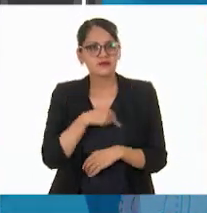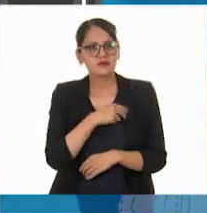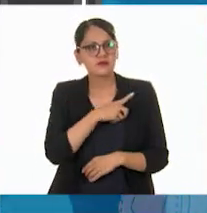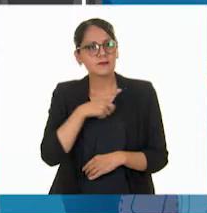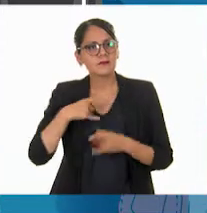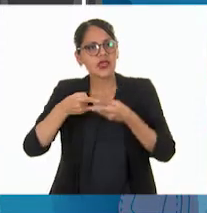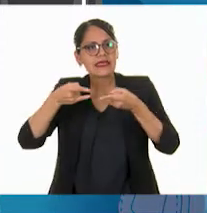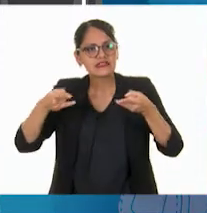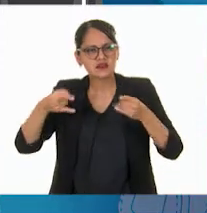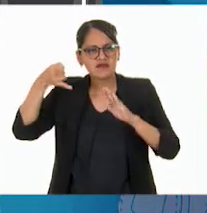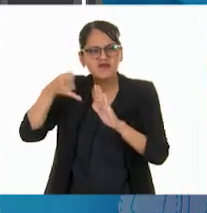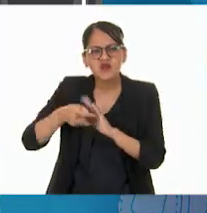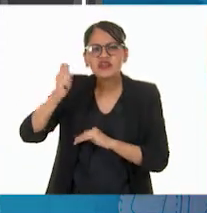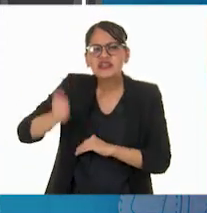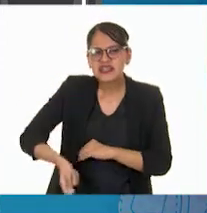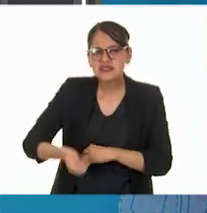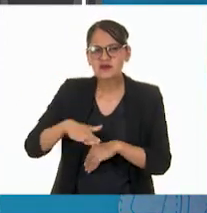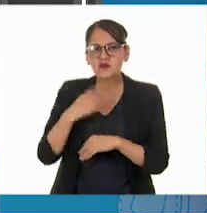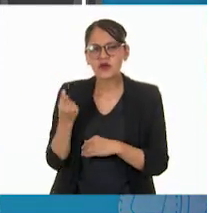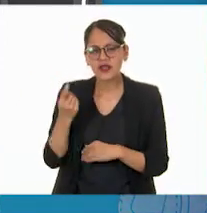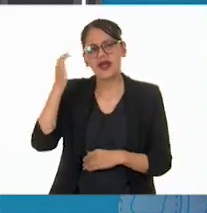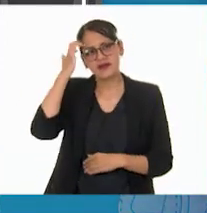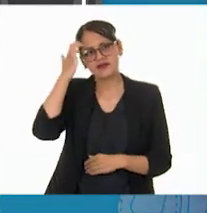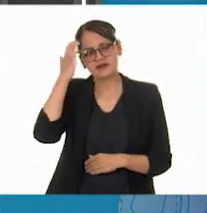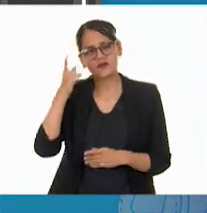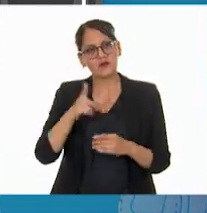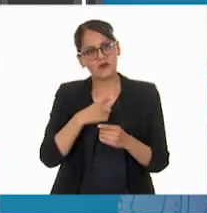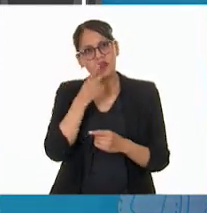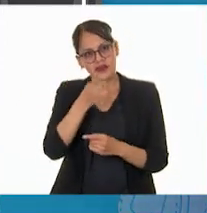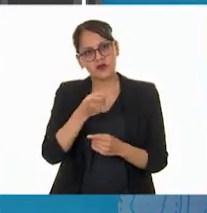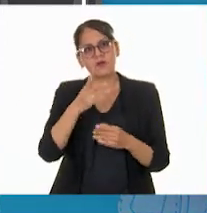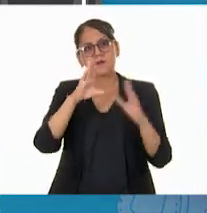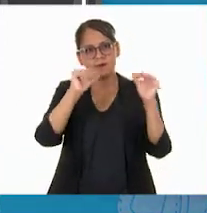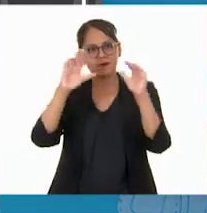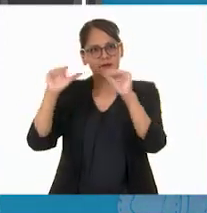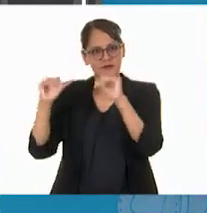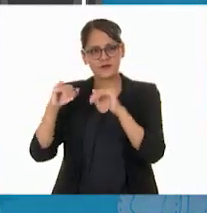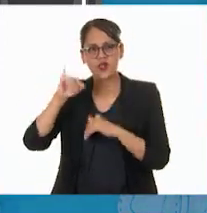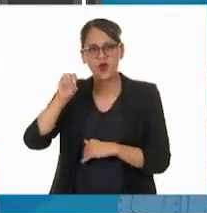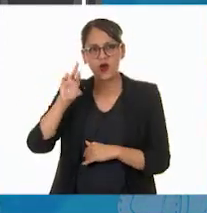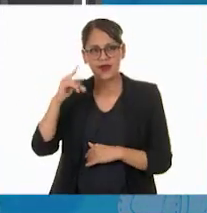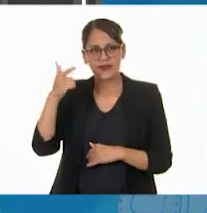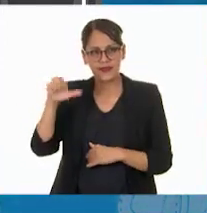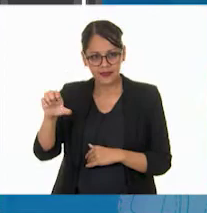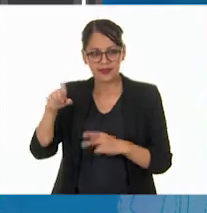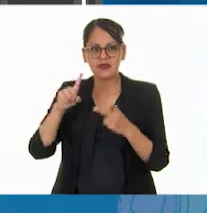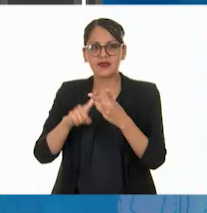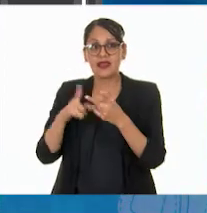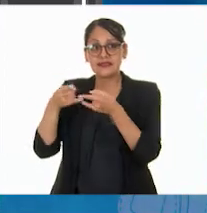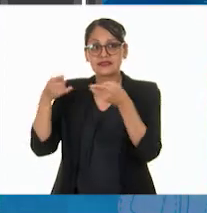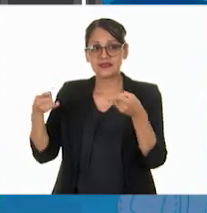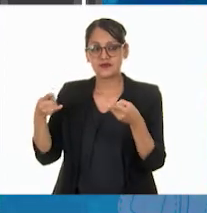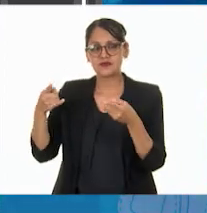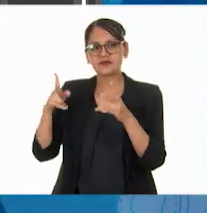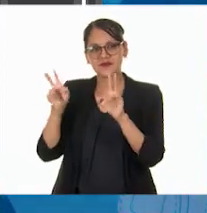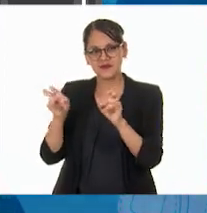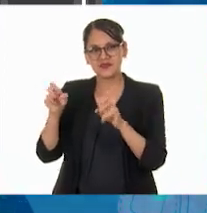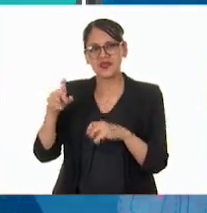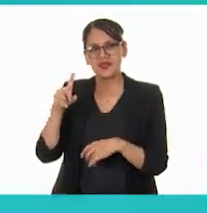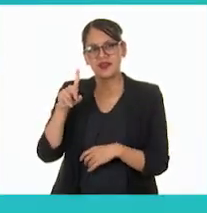nuestra historia. Dicho lo cual, me despido de ti, Jorge Trasloceros, el historiador de la